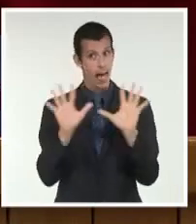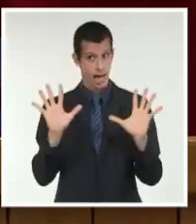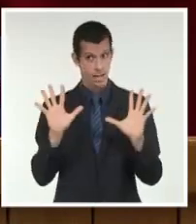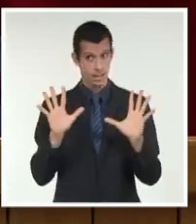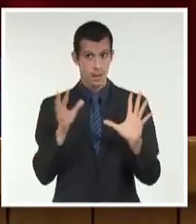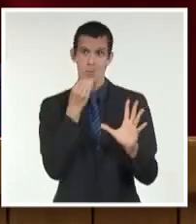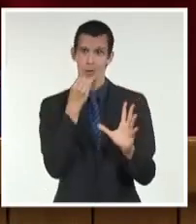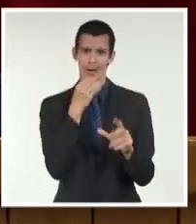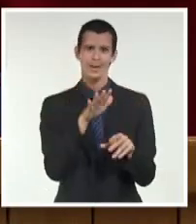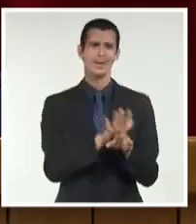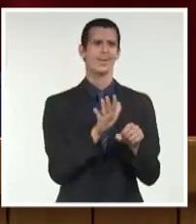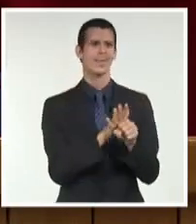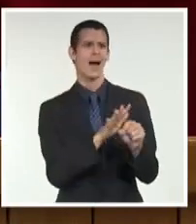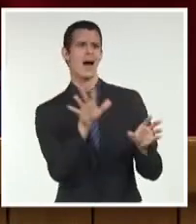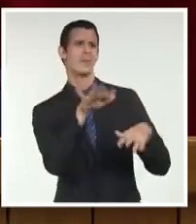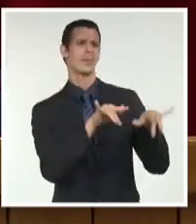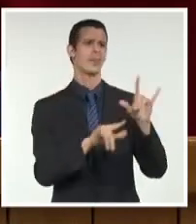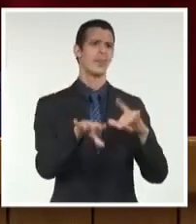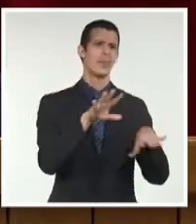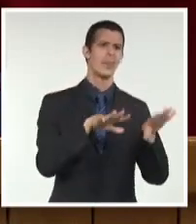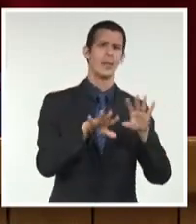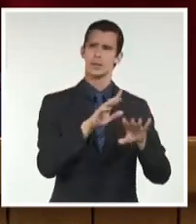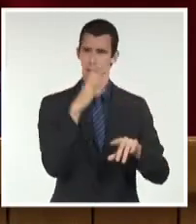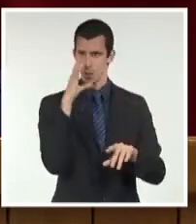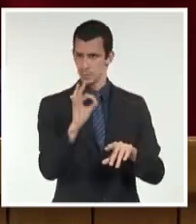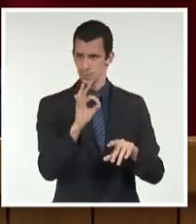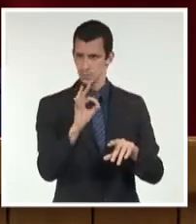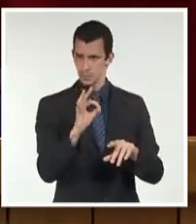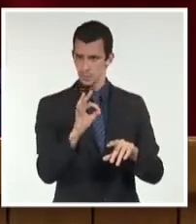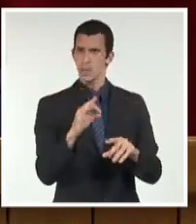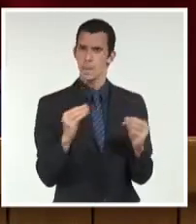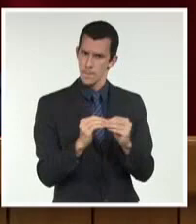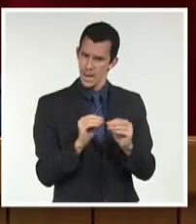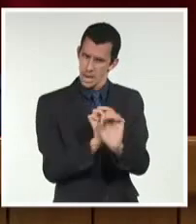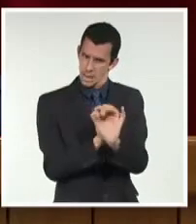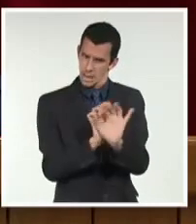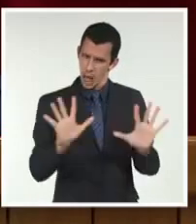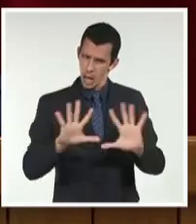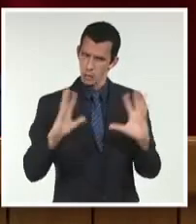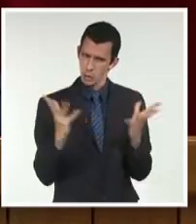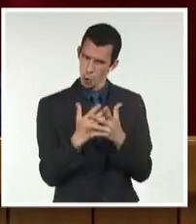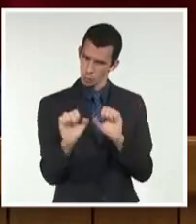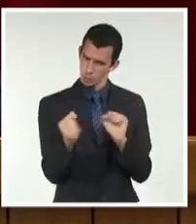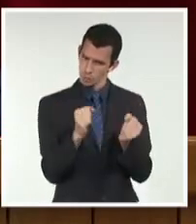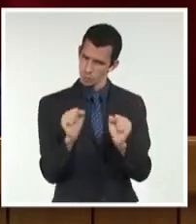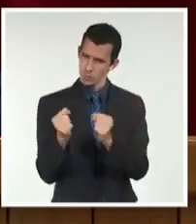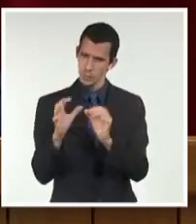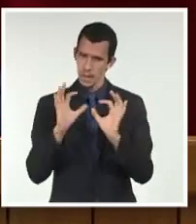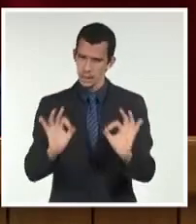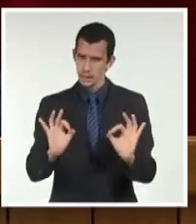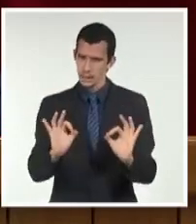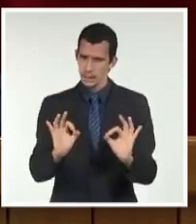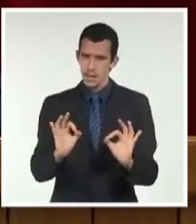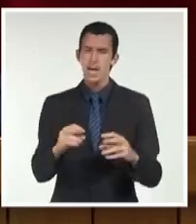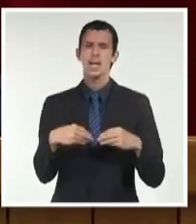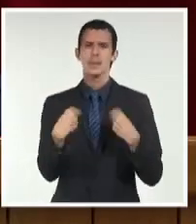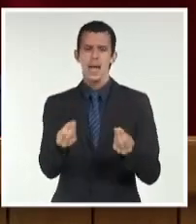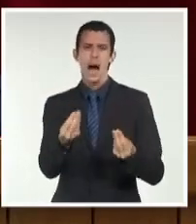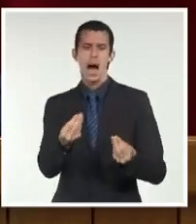implementando las medidas que nos permitirán avanzar, preservando el mayor grado de equidad y de justicia social